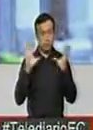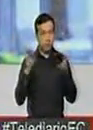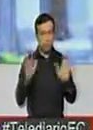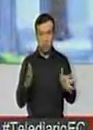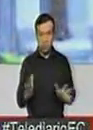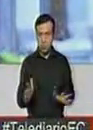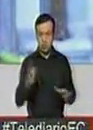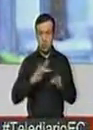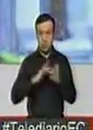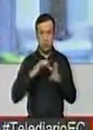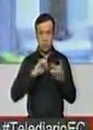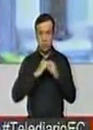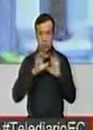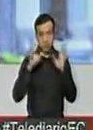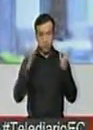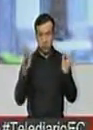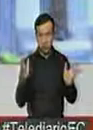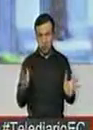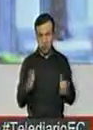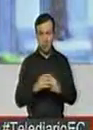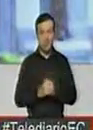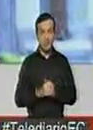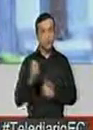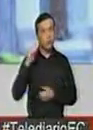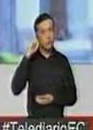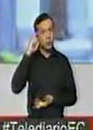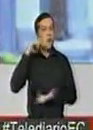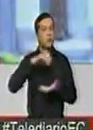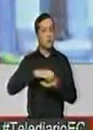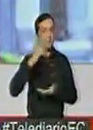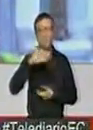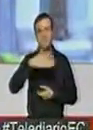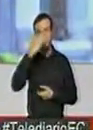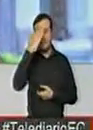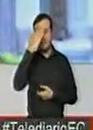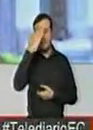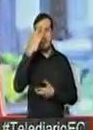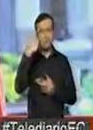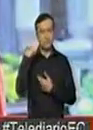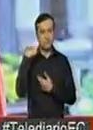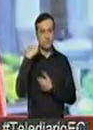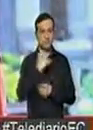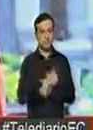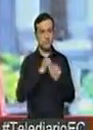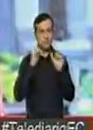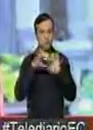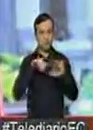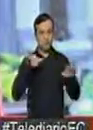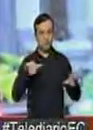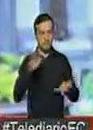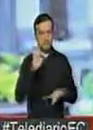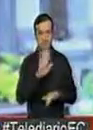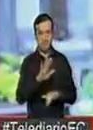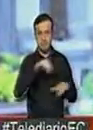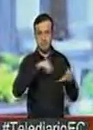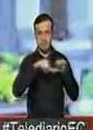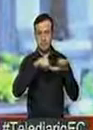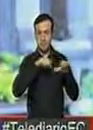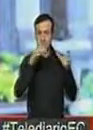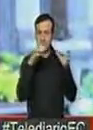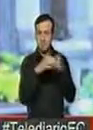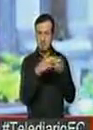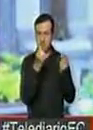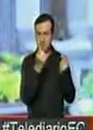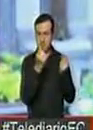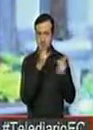que ponga en riesgo estos institutos y el gobierno tiene claro el papel de autonomía y la autonomía administrativa, financiera,